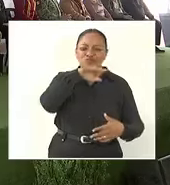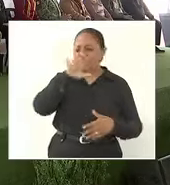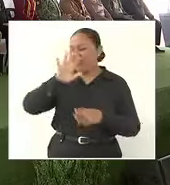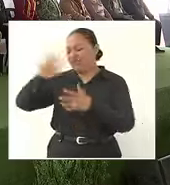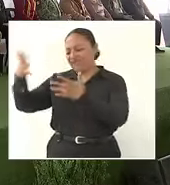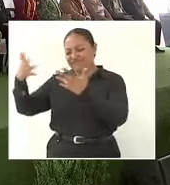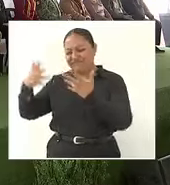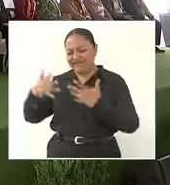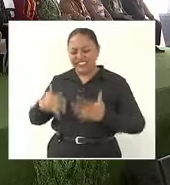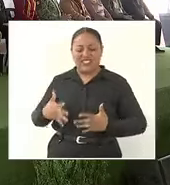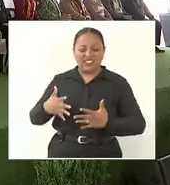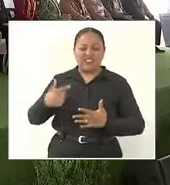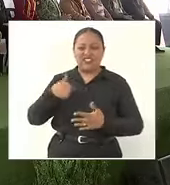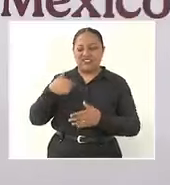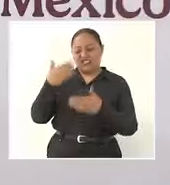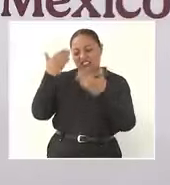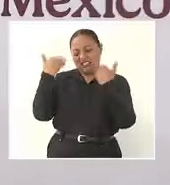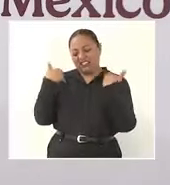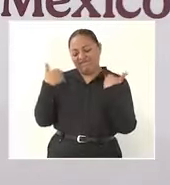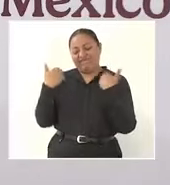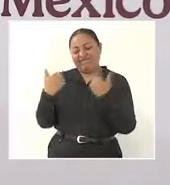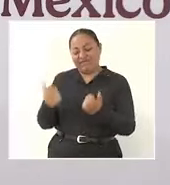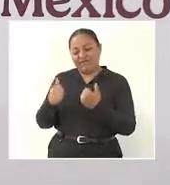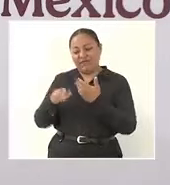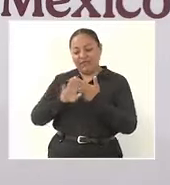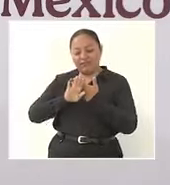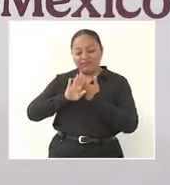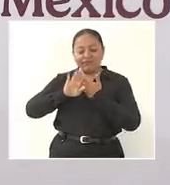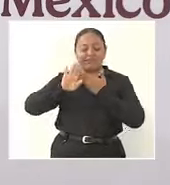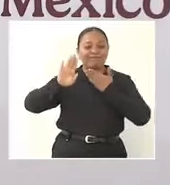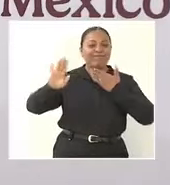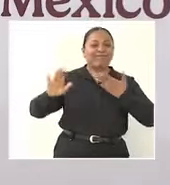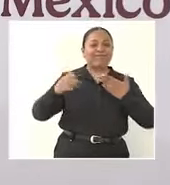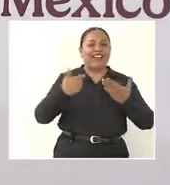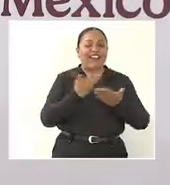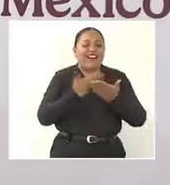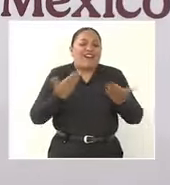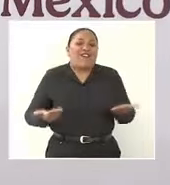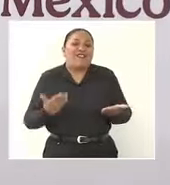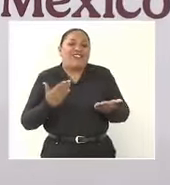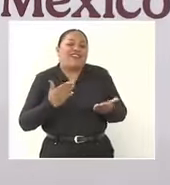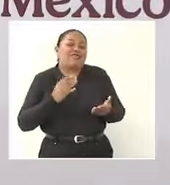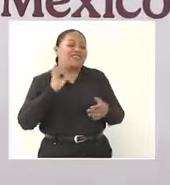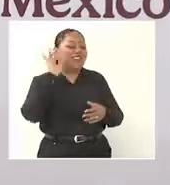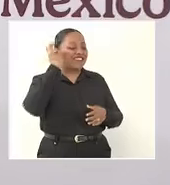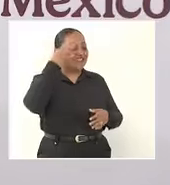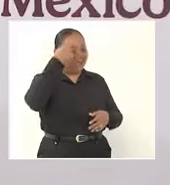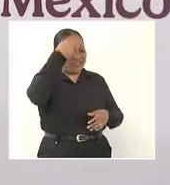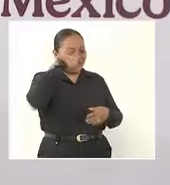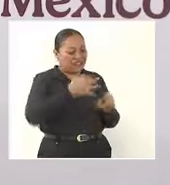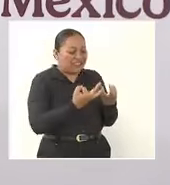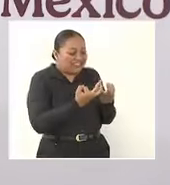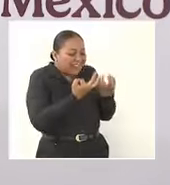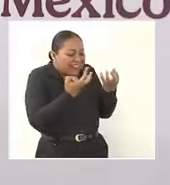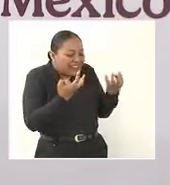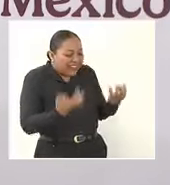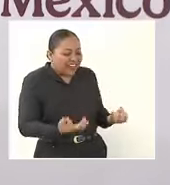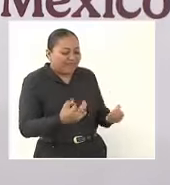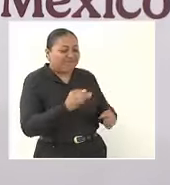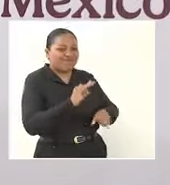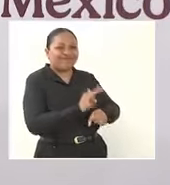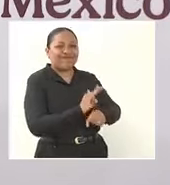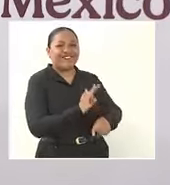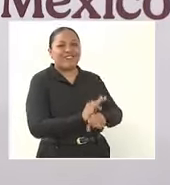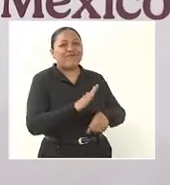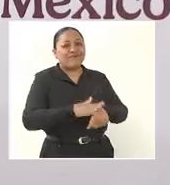que lo mejor que podía yo hacer era dedicar mi vida al servicio de la tierra. Y eso es lo que hizo. Y por eso le agradezco